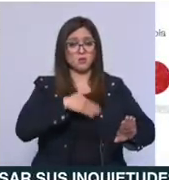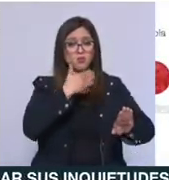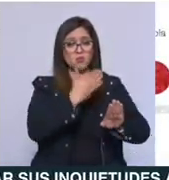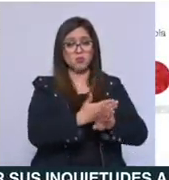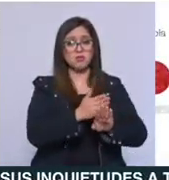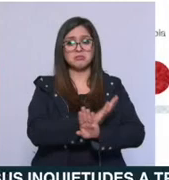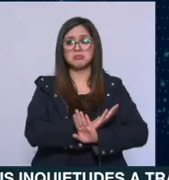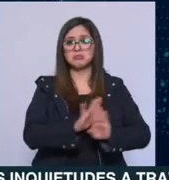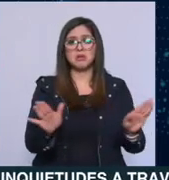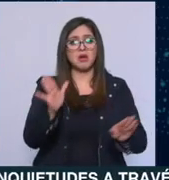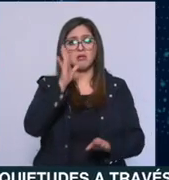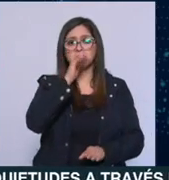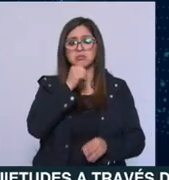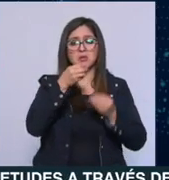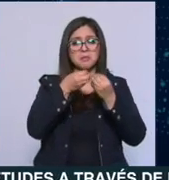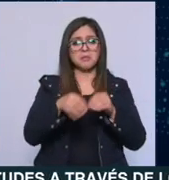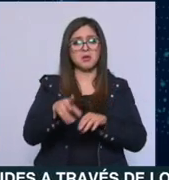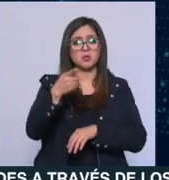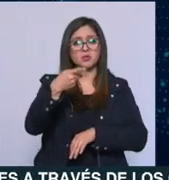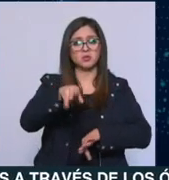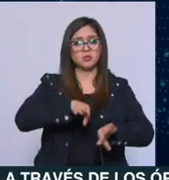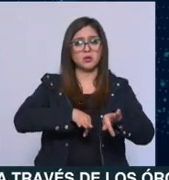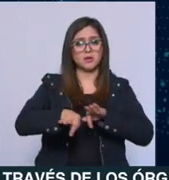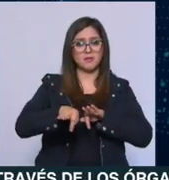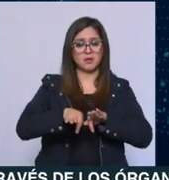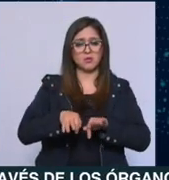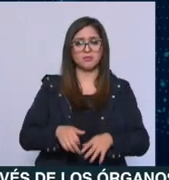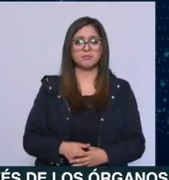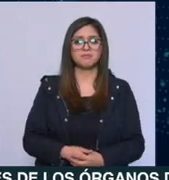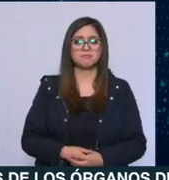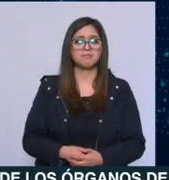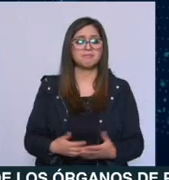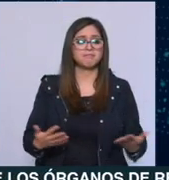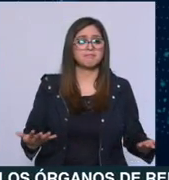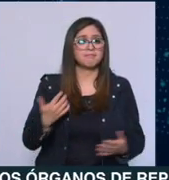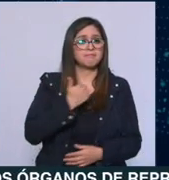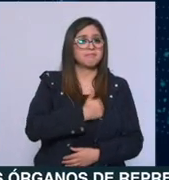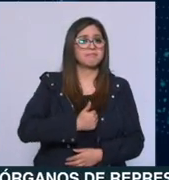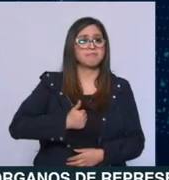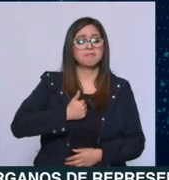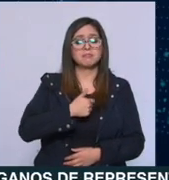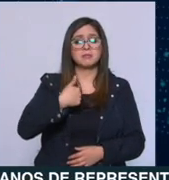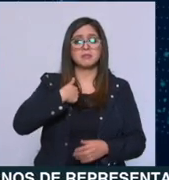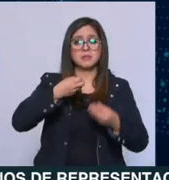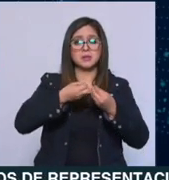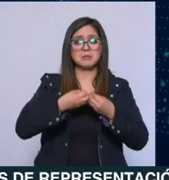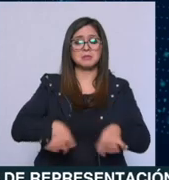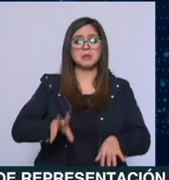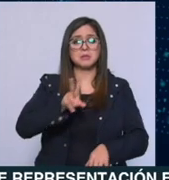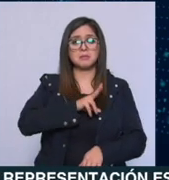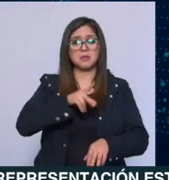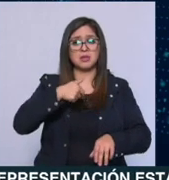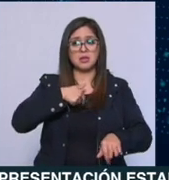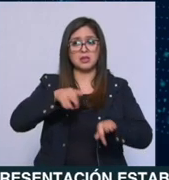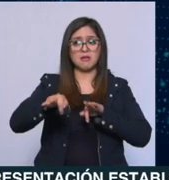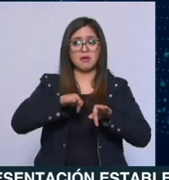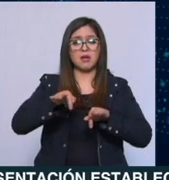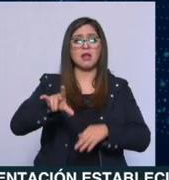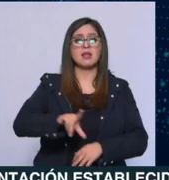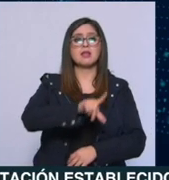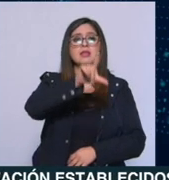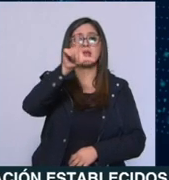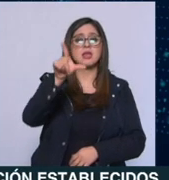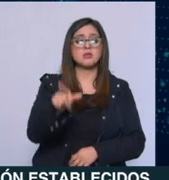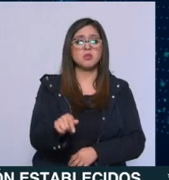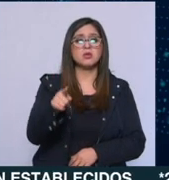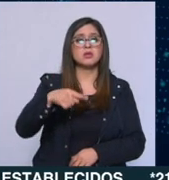perdería su trabajo. Pues me voy a quedar sin trabajo. Tarde o temprano la gente va a ir